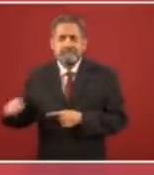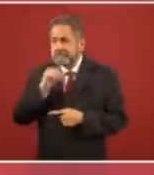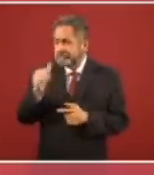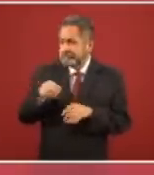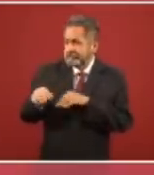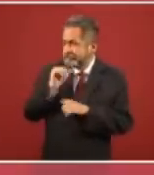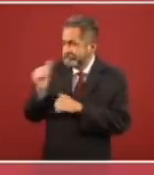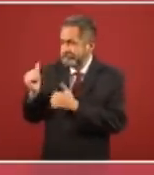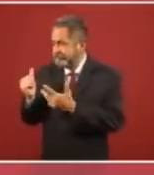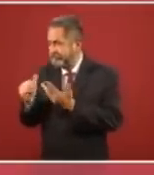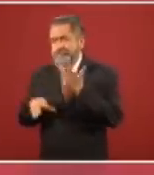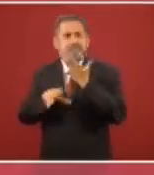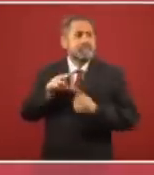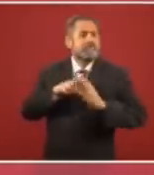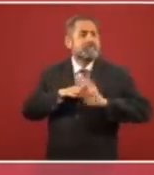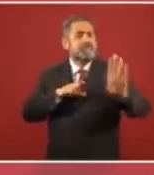También